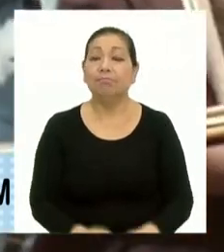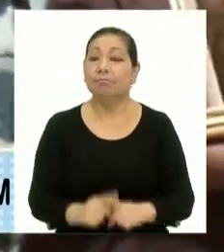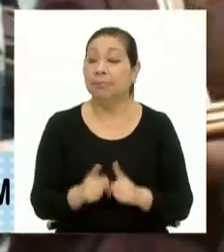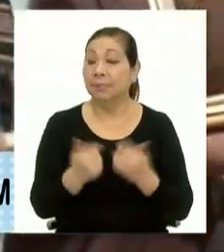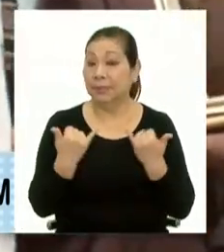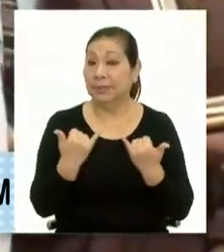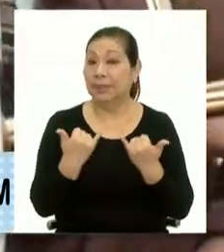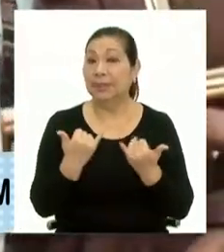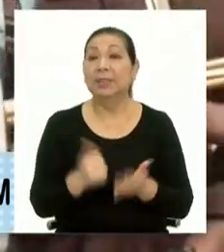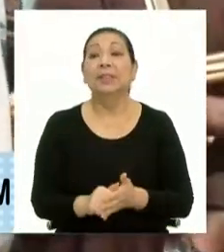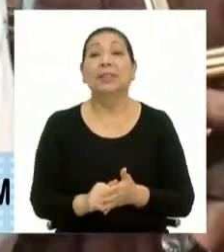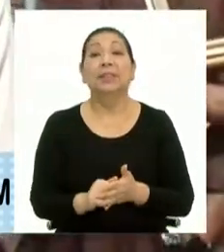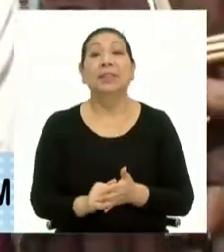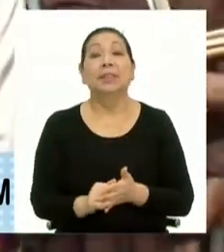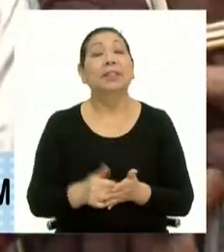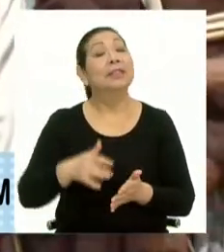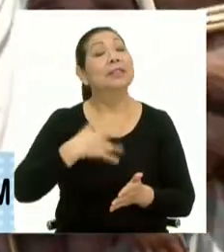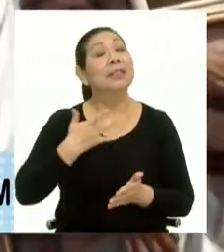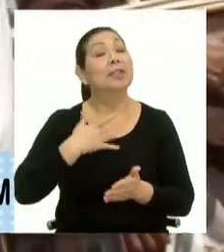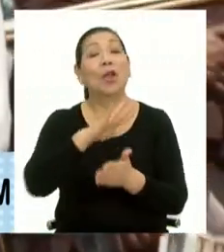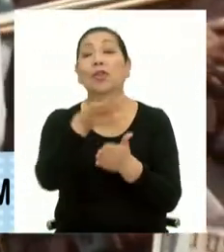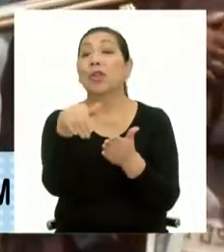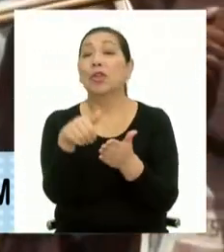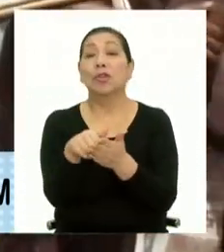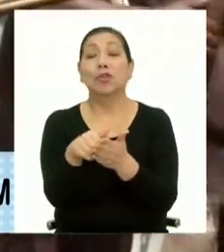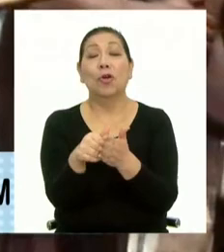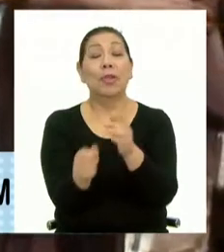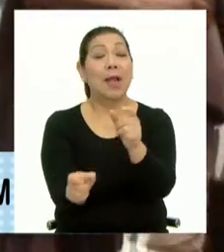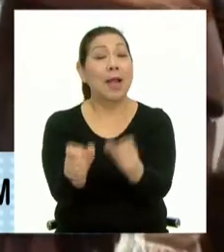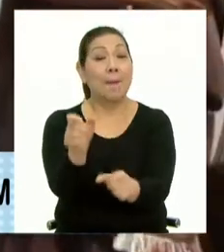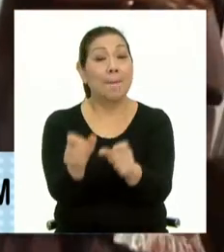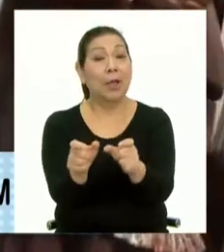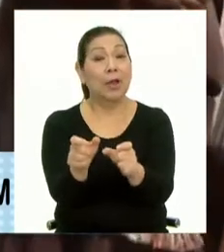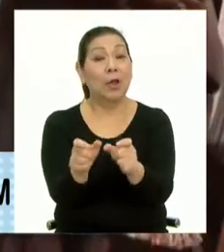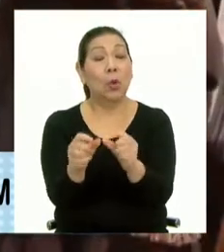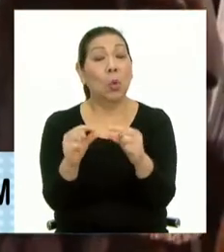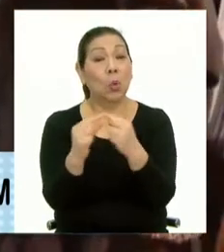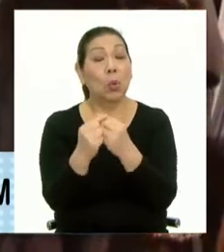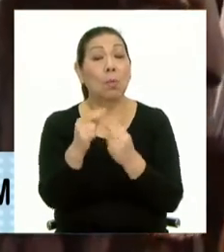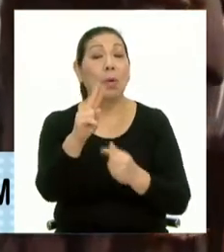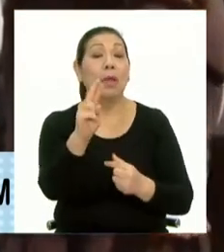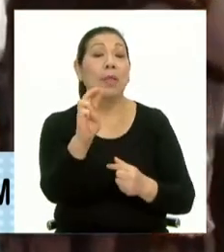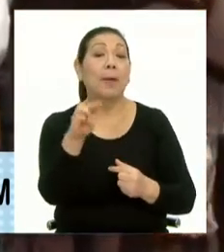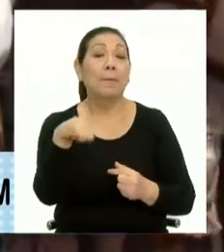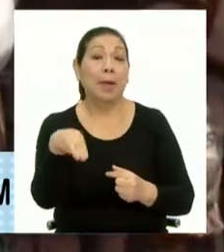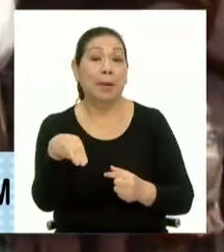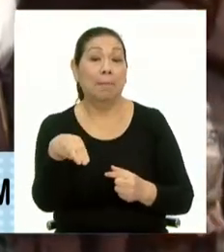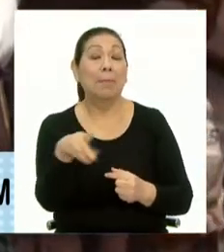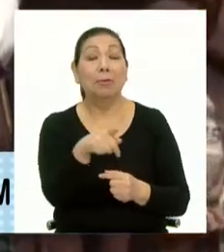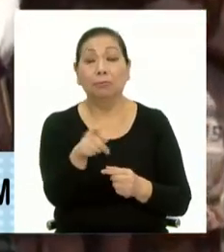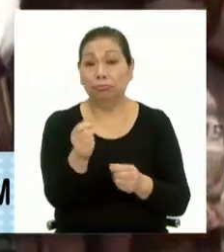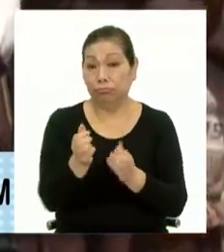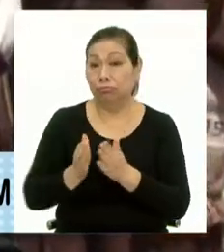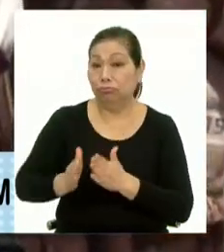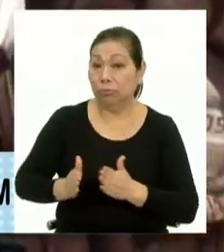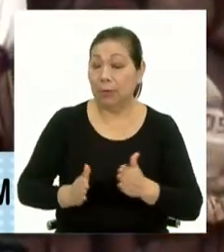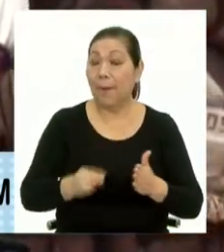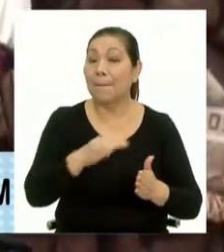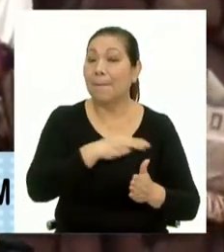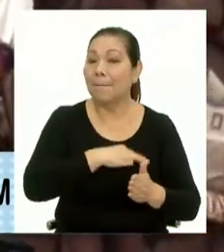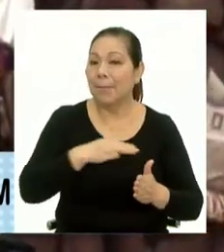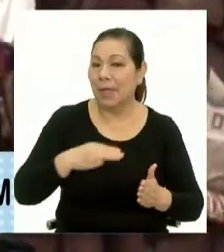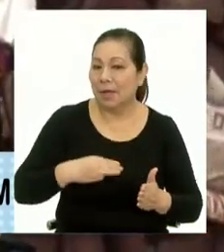Paola, este es un poco el sentir de toda la ciudadanía de este sector del Braen. Estamos hablando, ellos han canalizado a través del